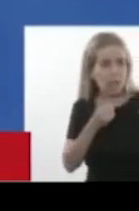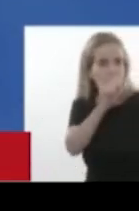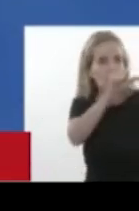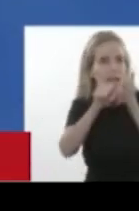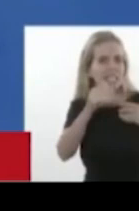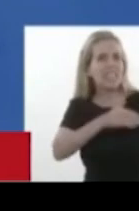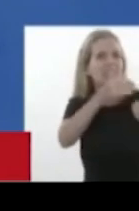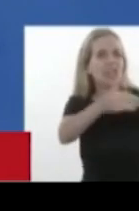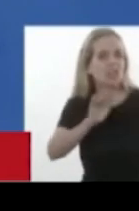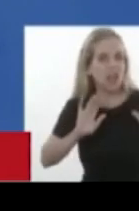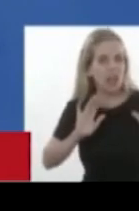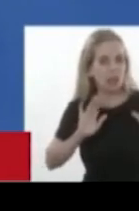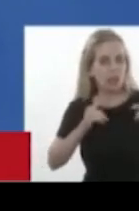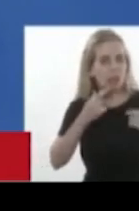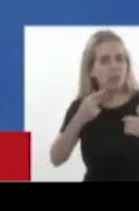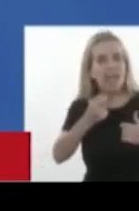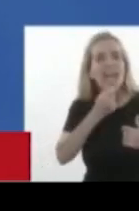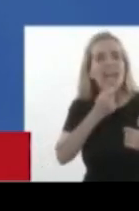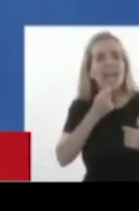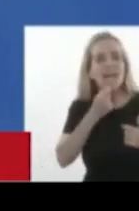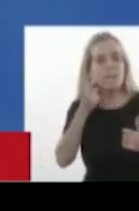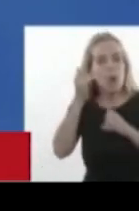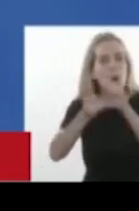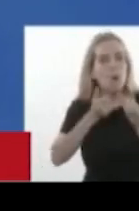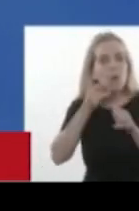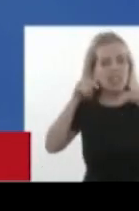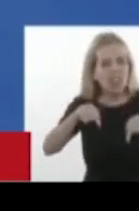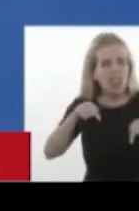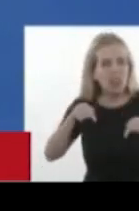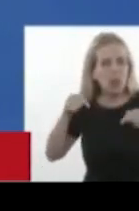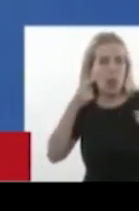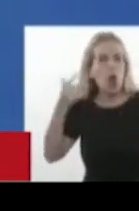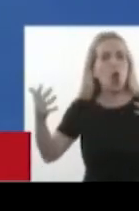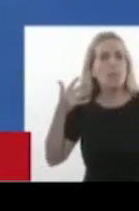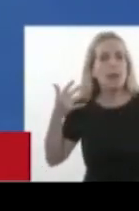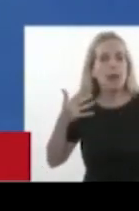Y yo siempre pongo este ejemplo para que entendamos lo importante que es educar,